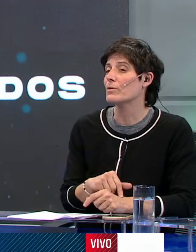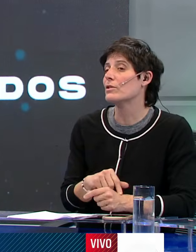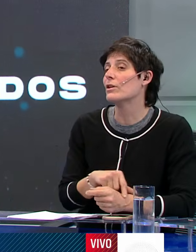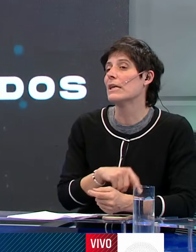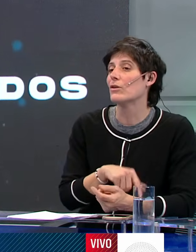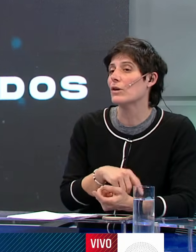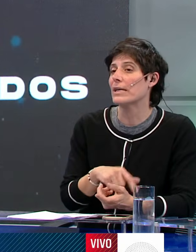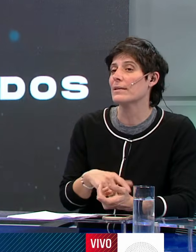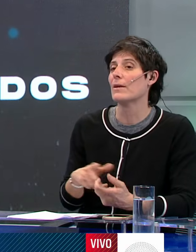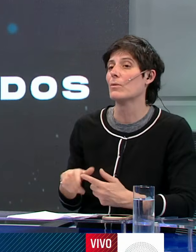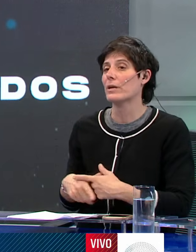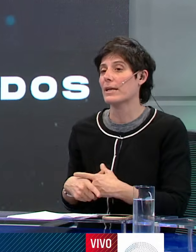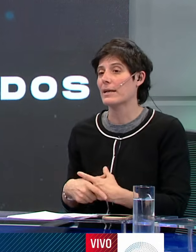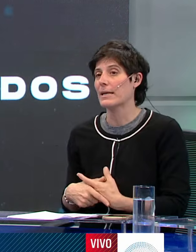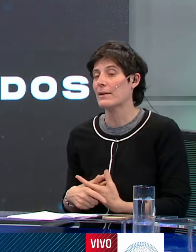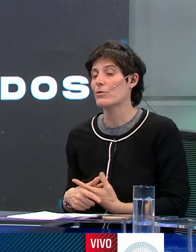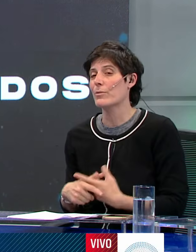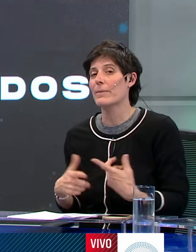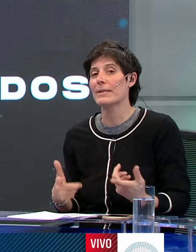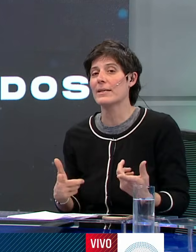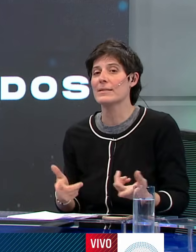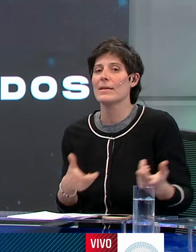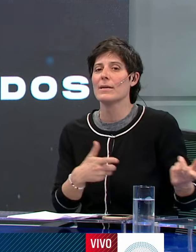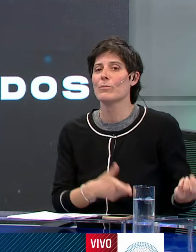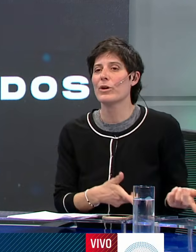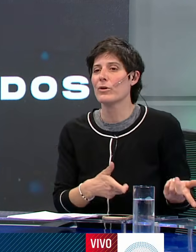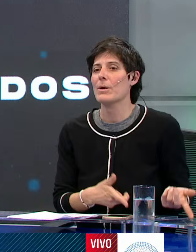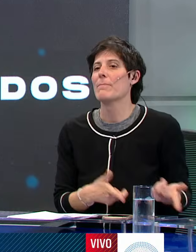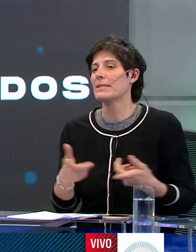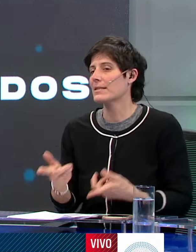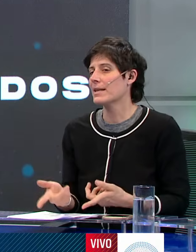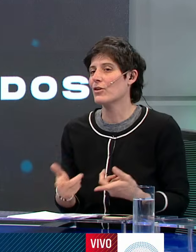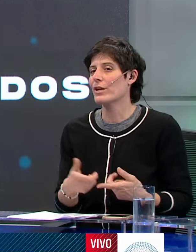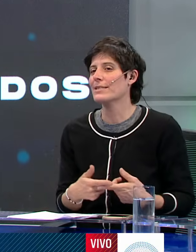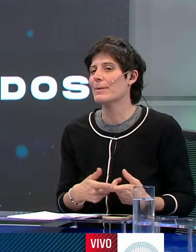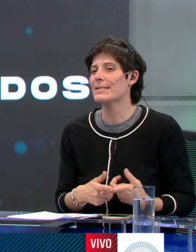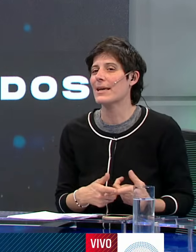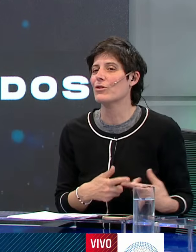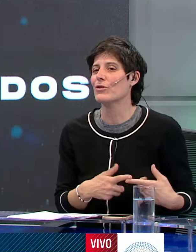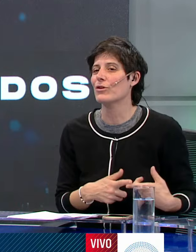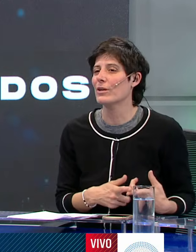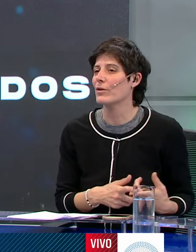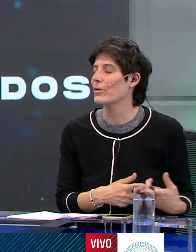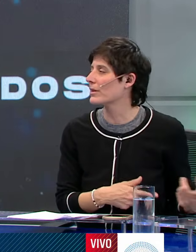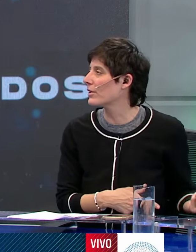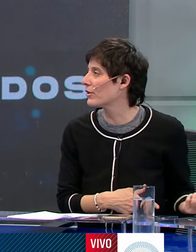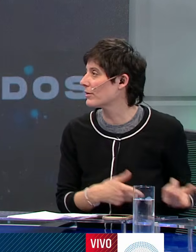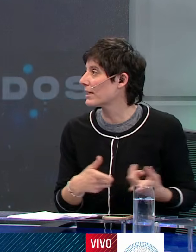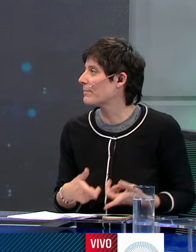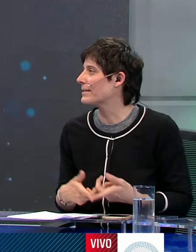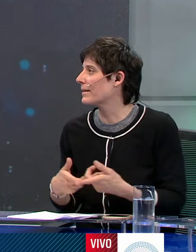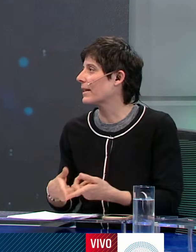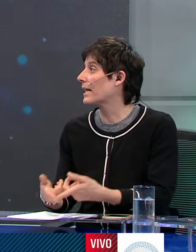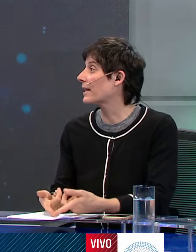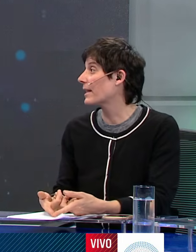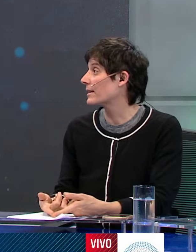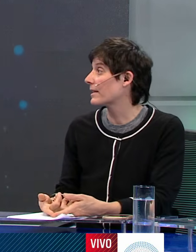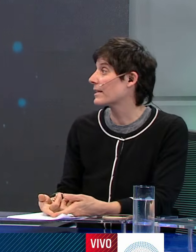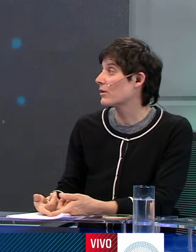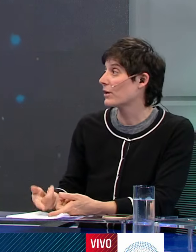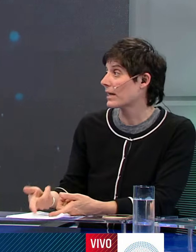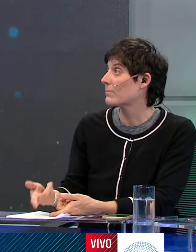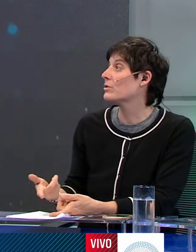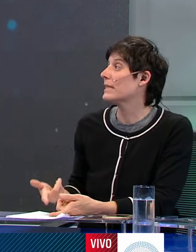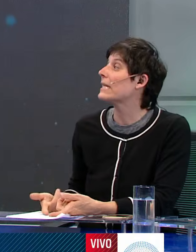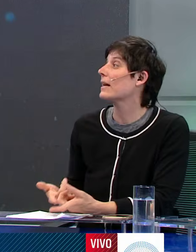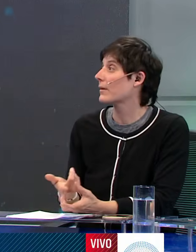la oposición, que no es el bloque de Unión por la Patria, es, bueno, más allá de lo que haya pasado con el gobierno anterior, ¿qué pasa de acá en adelante? Y